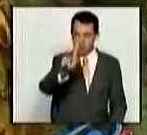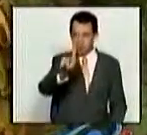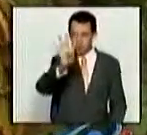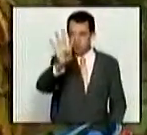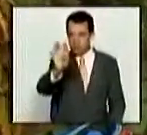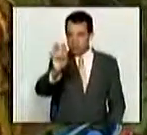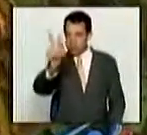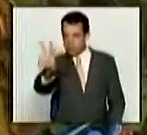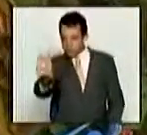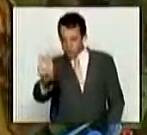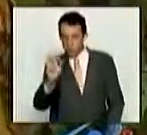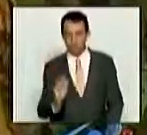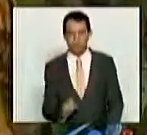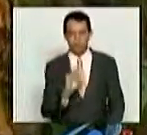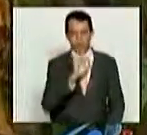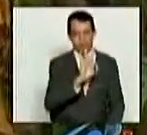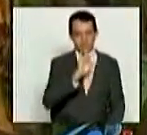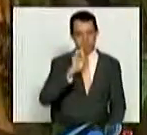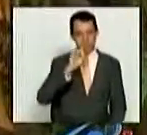301-487-8197,